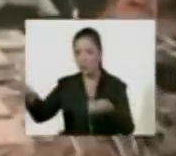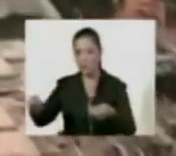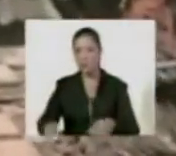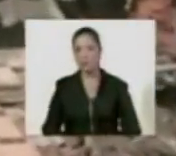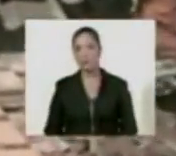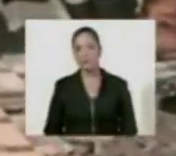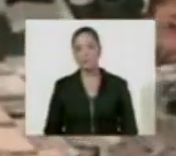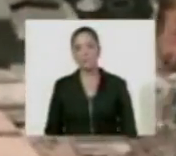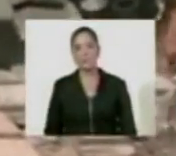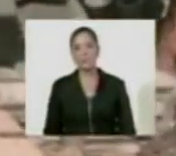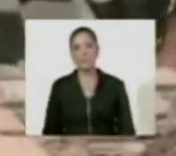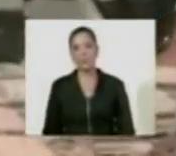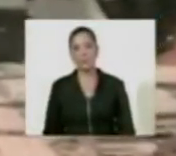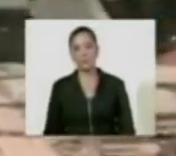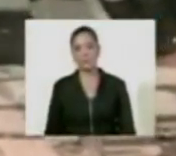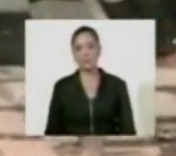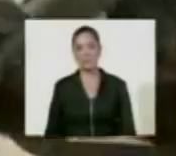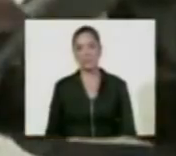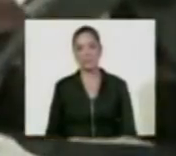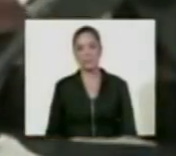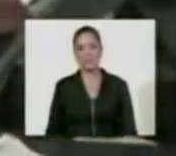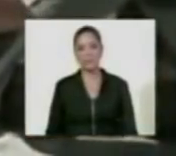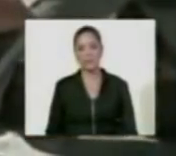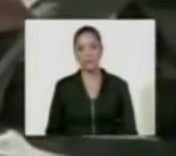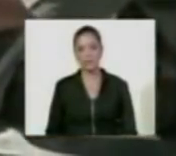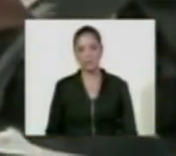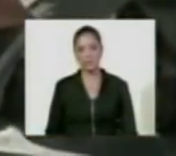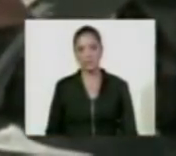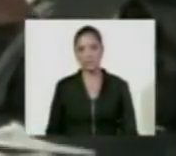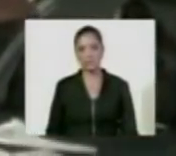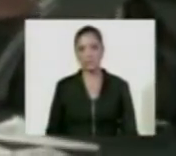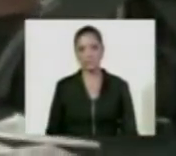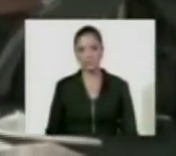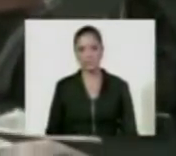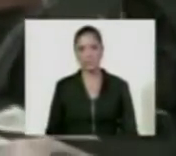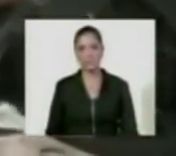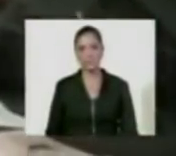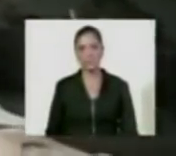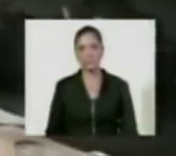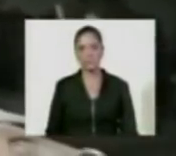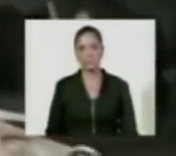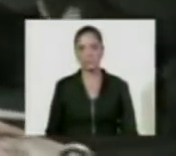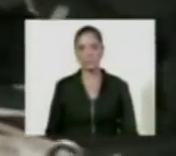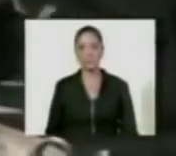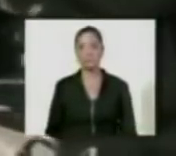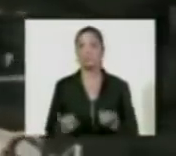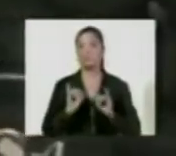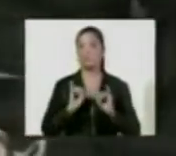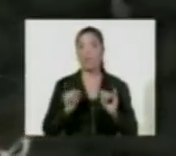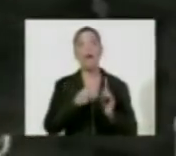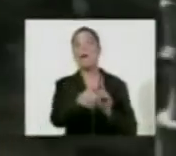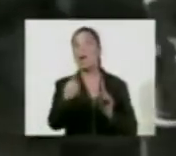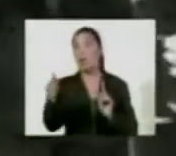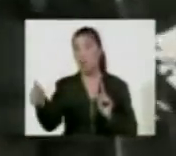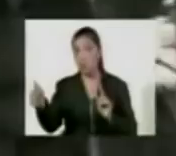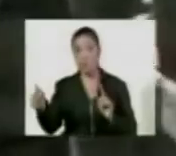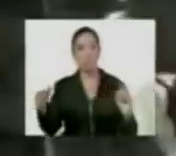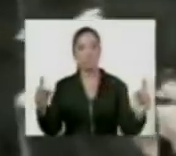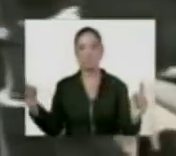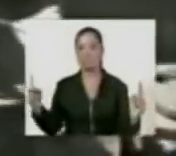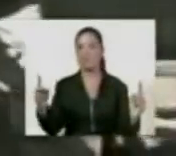la posición que le corresponde, mi comandante en jefe. Una vez que cada quien está en su posición, vino la